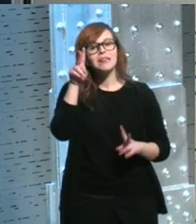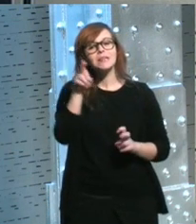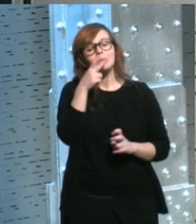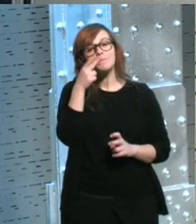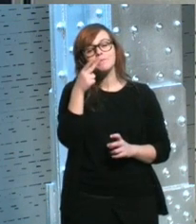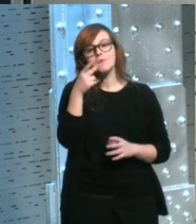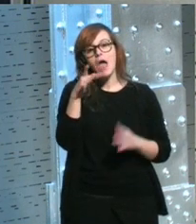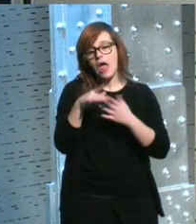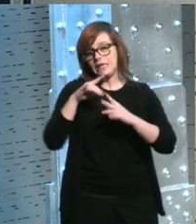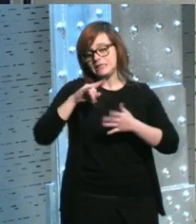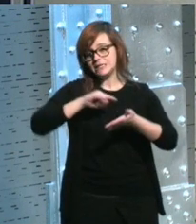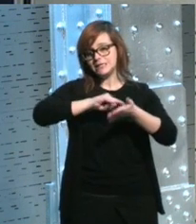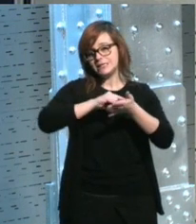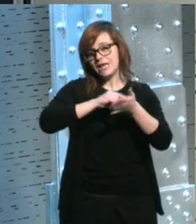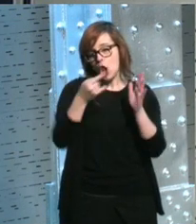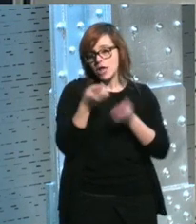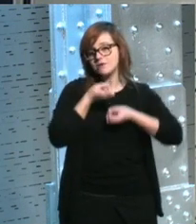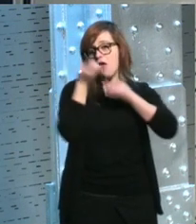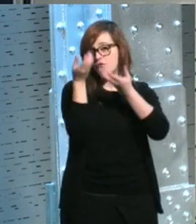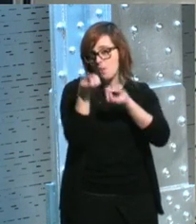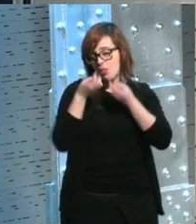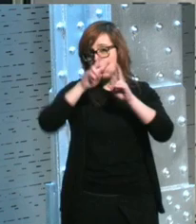la información y de la innovación,